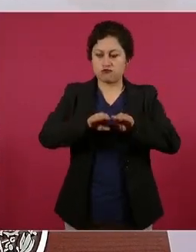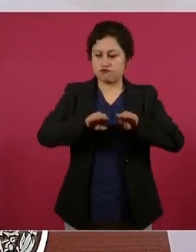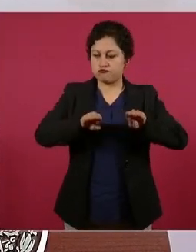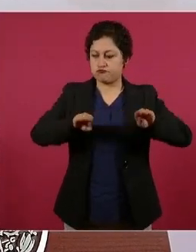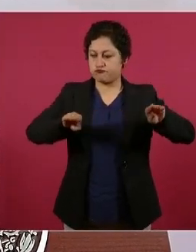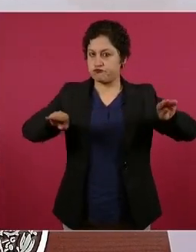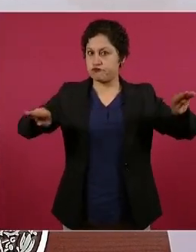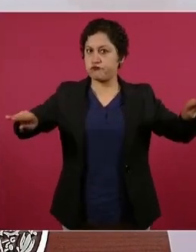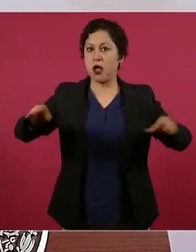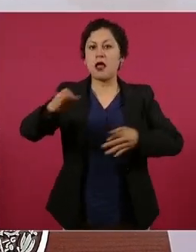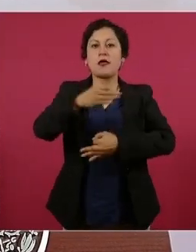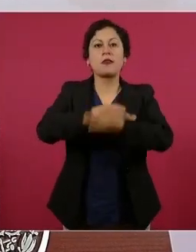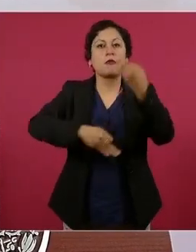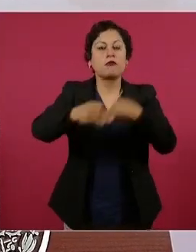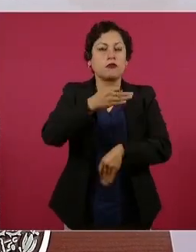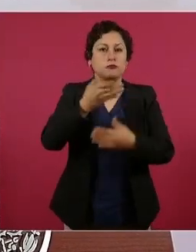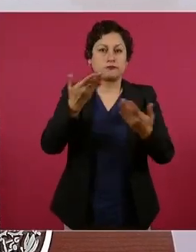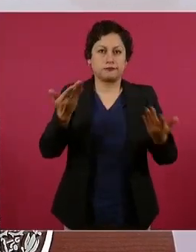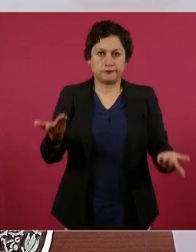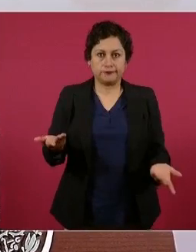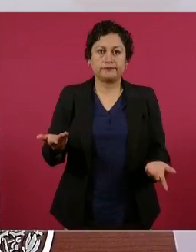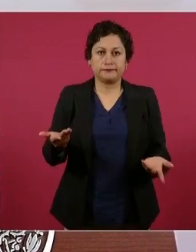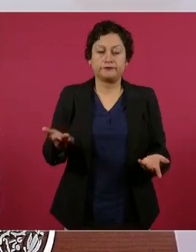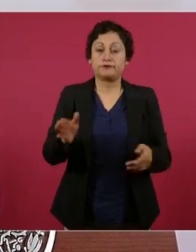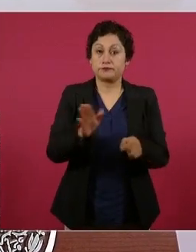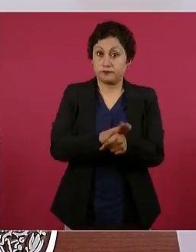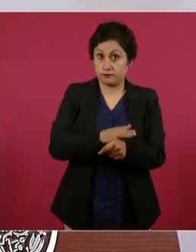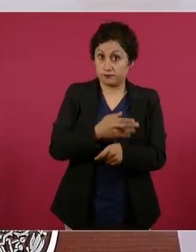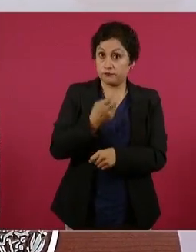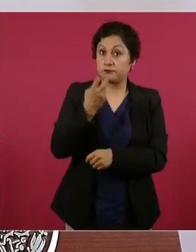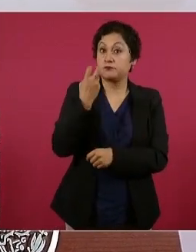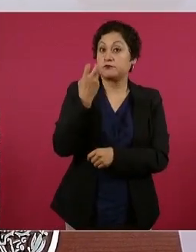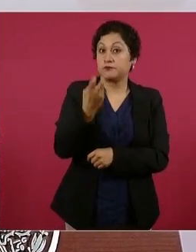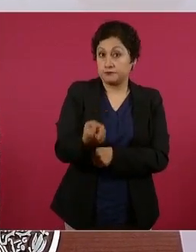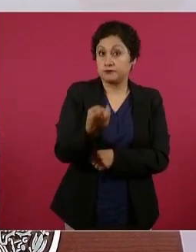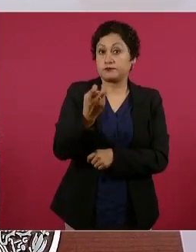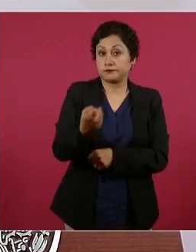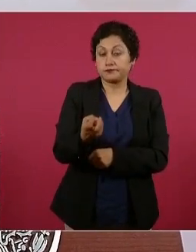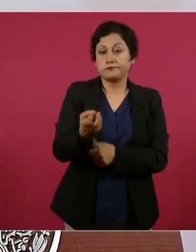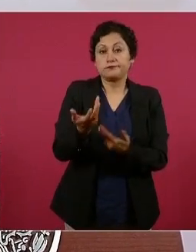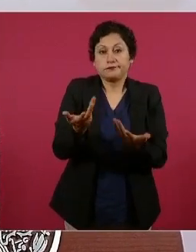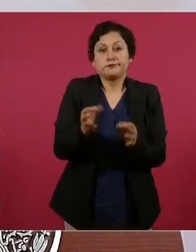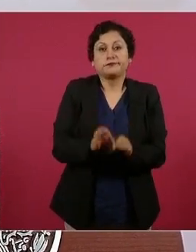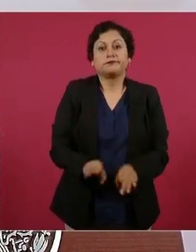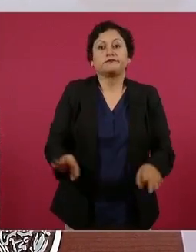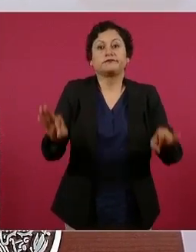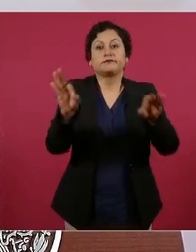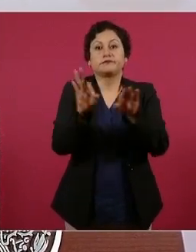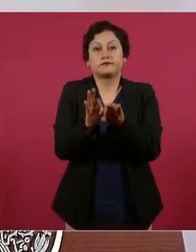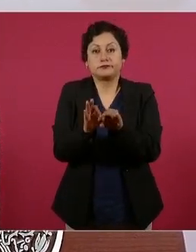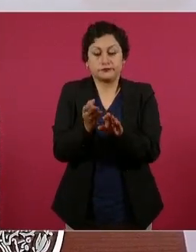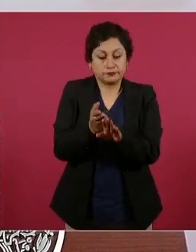Para eso es el Estado, porque se puede planear.